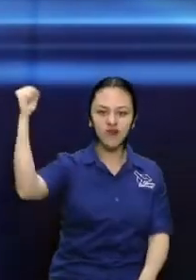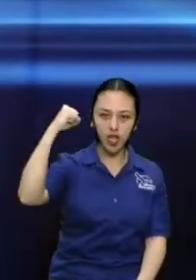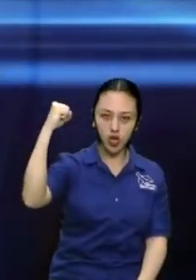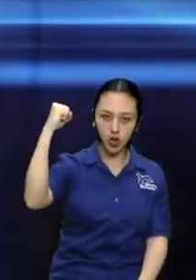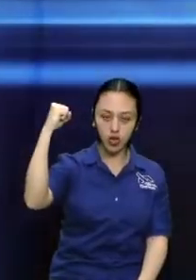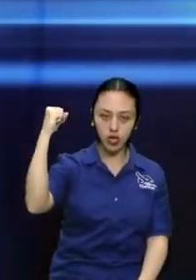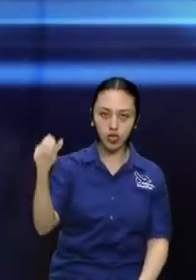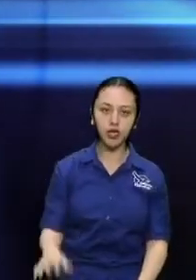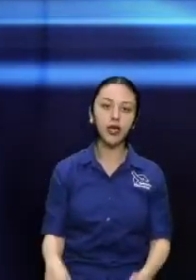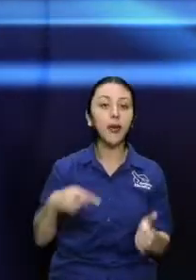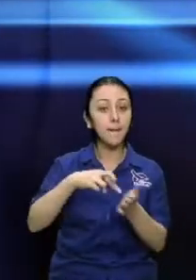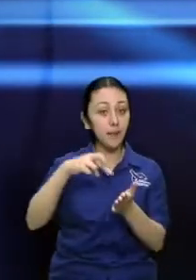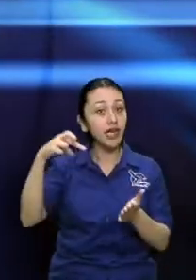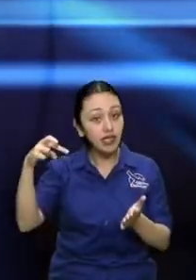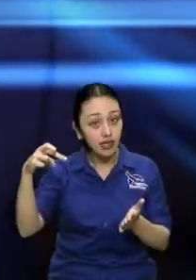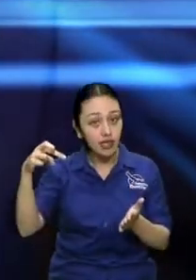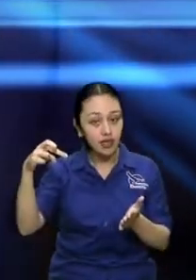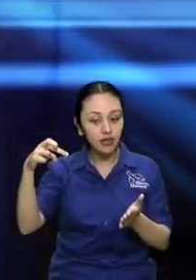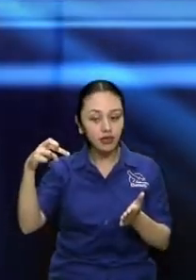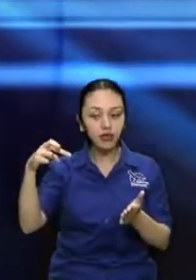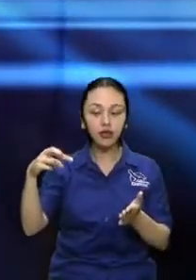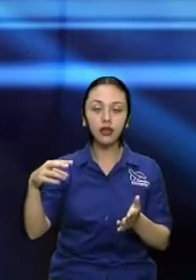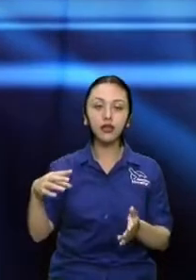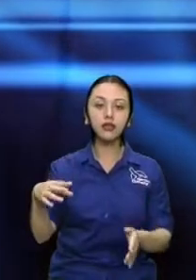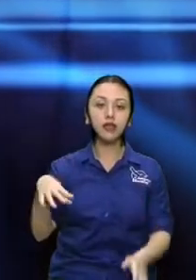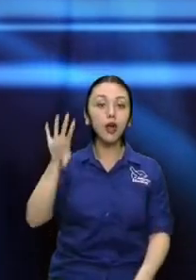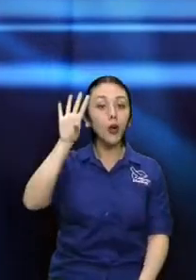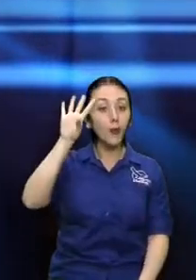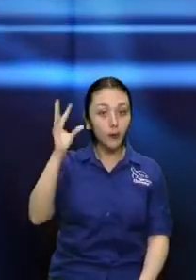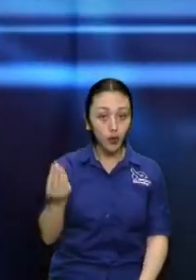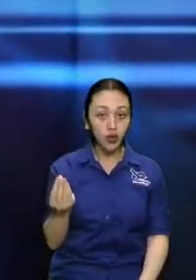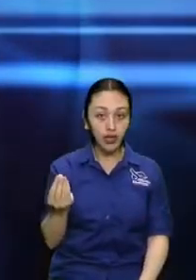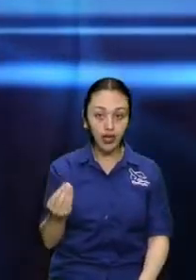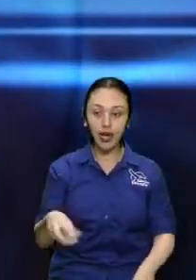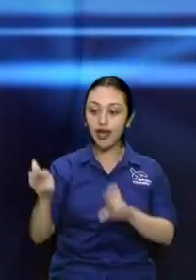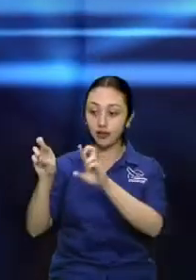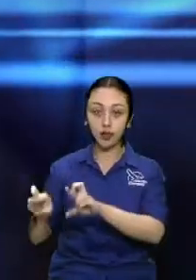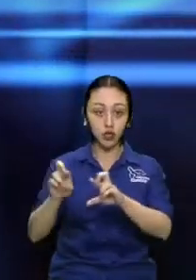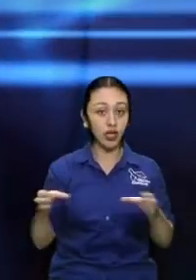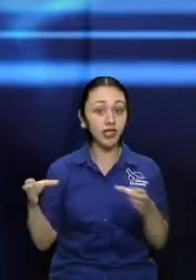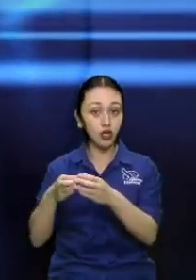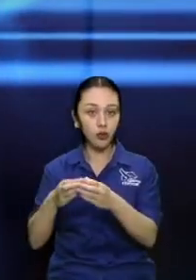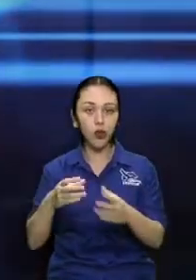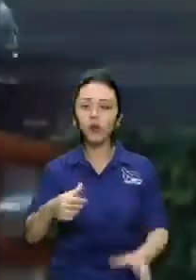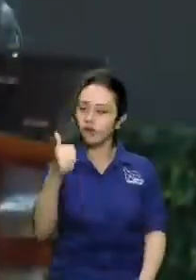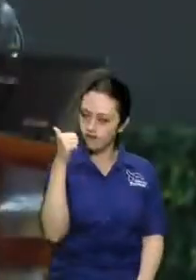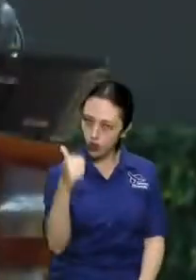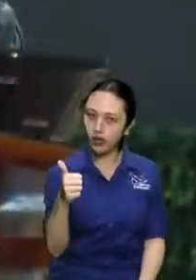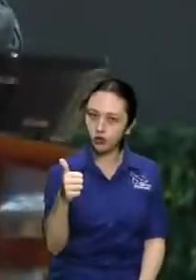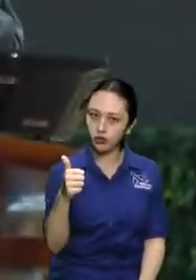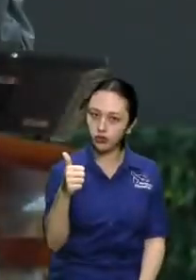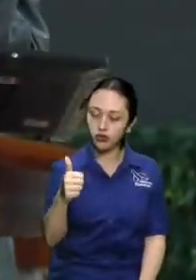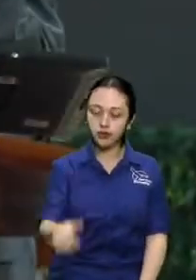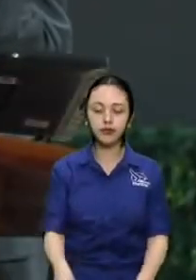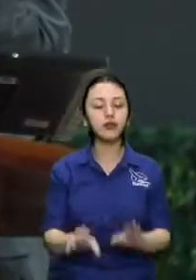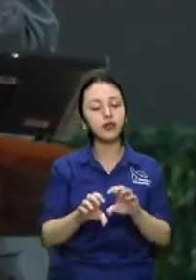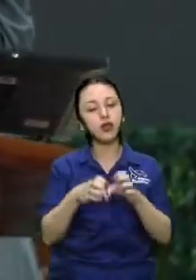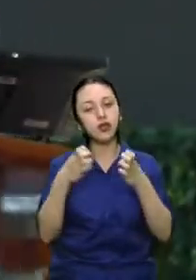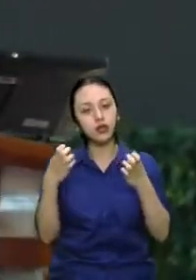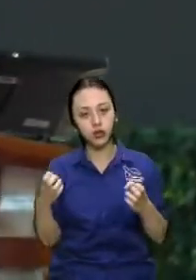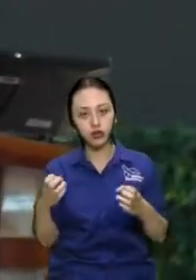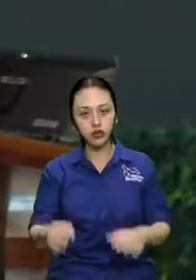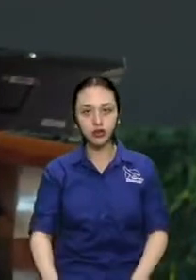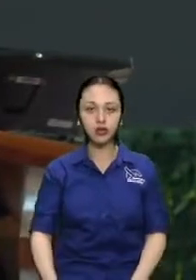buenos. ¿Sí o no? Vaya, si juega la selección esa que ganó el mundial contra